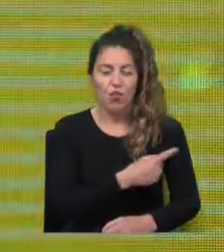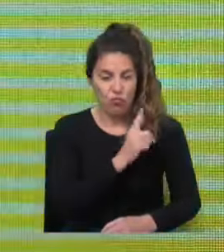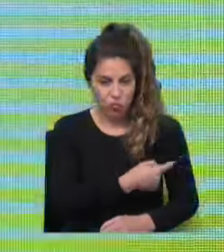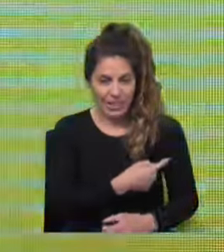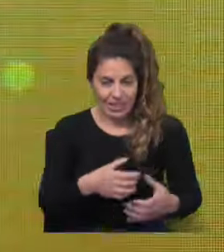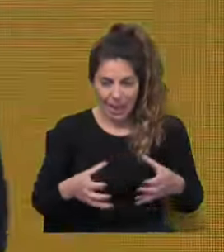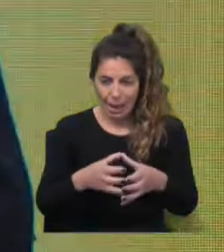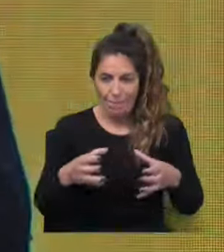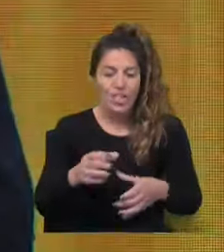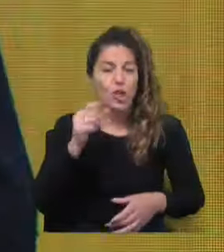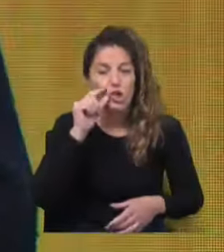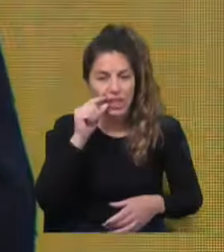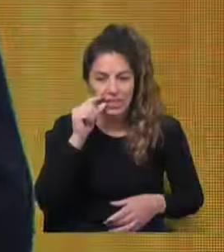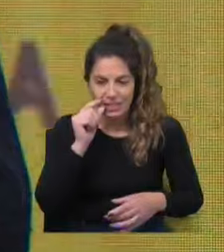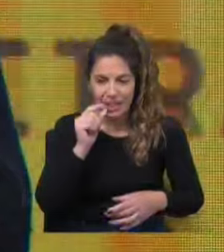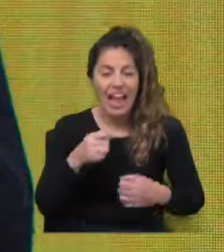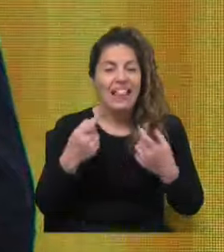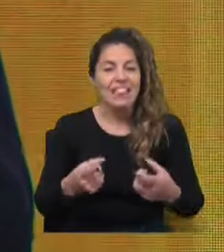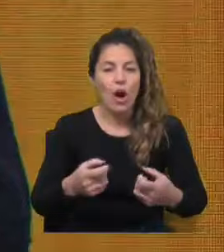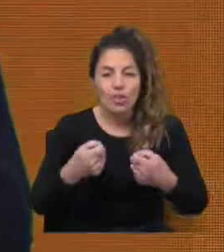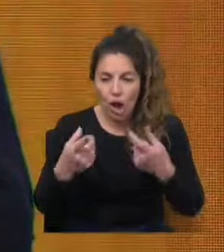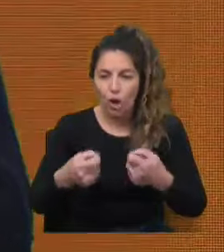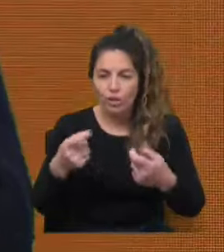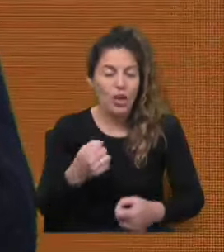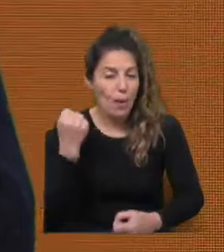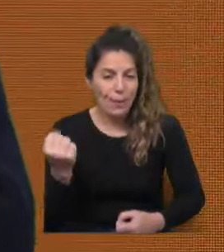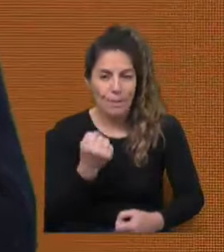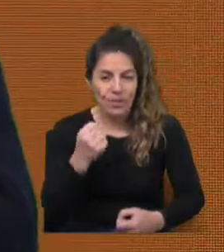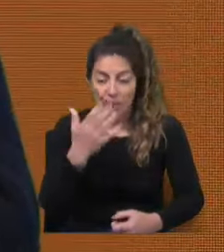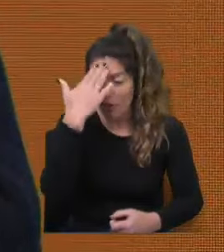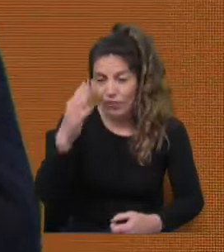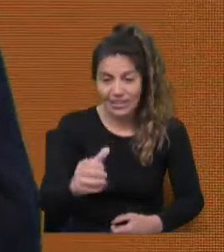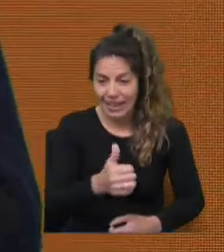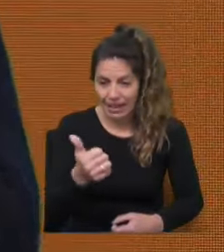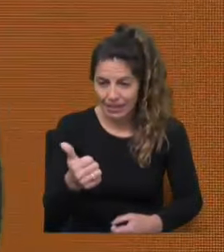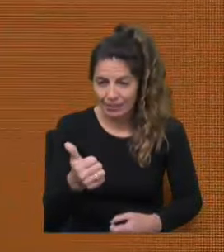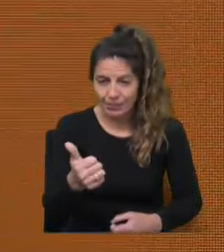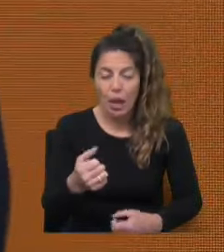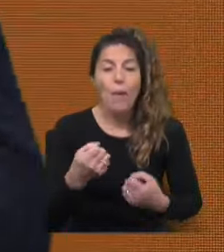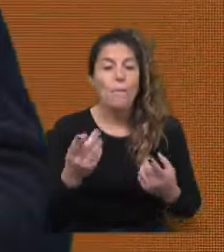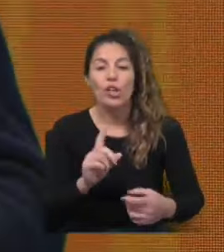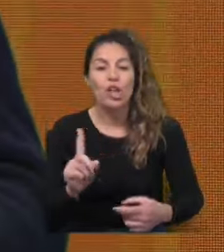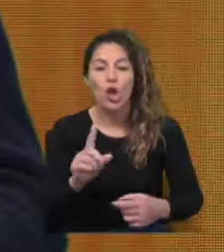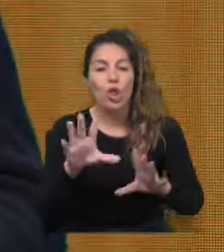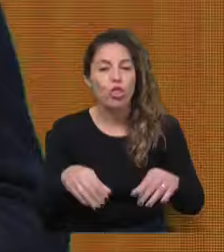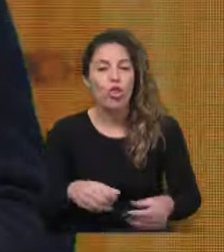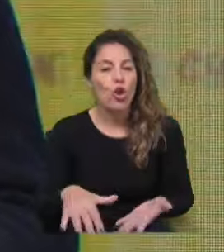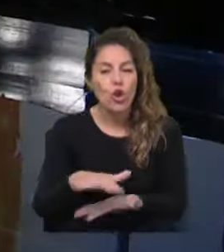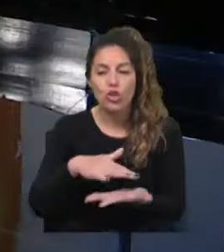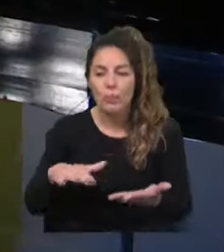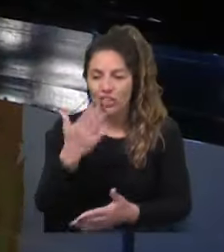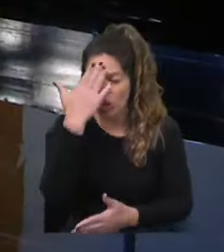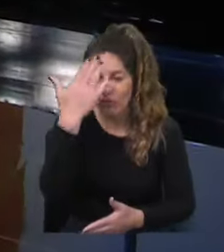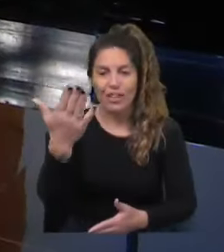un fuerte espacio sereñista da una contribución decisiva para que el Frente Amplio gane. Porque no todos los espacios del